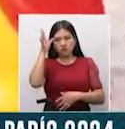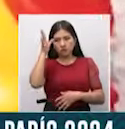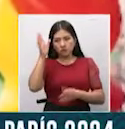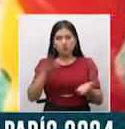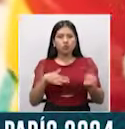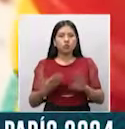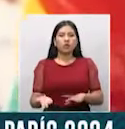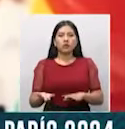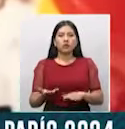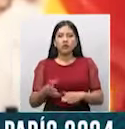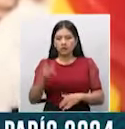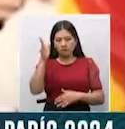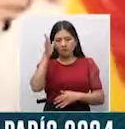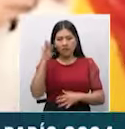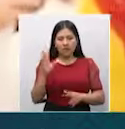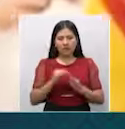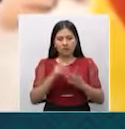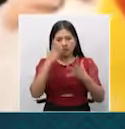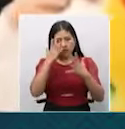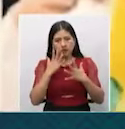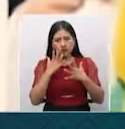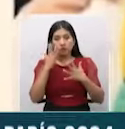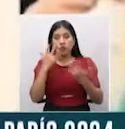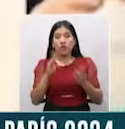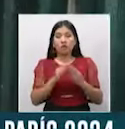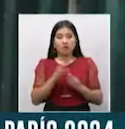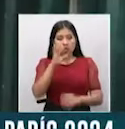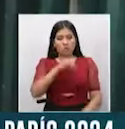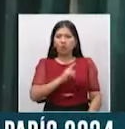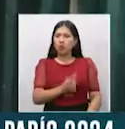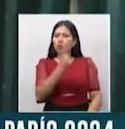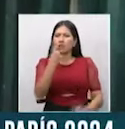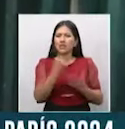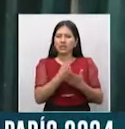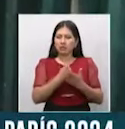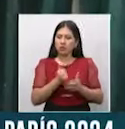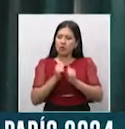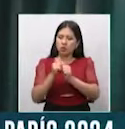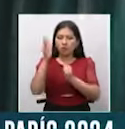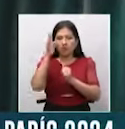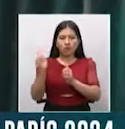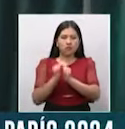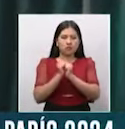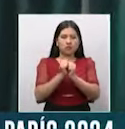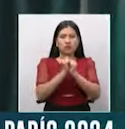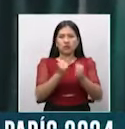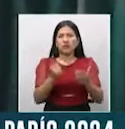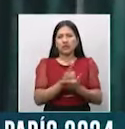fallecido. Es el agua está también, porque el Héctor nomás siempre tiene que manejar a su papá también.